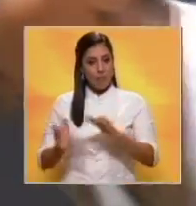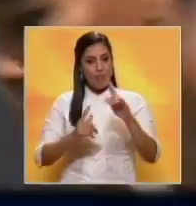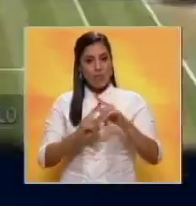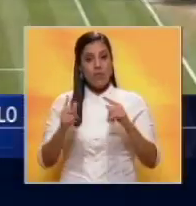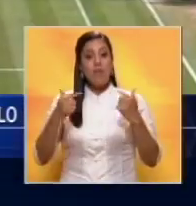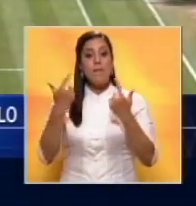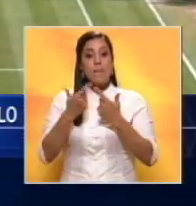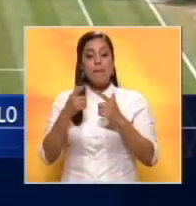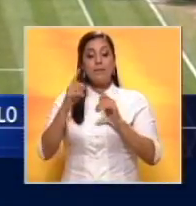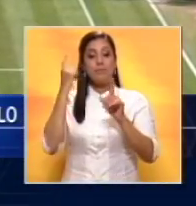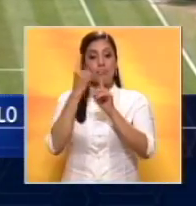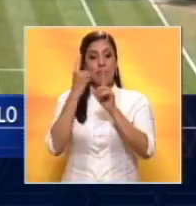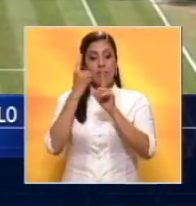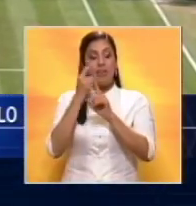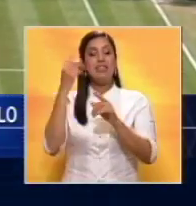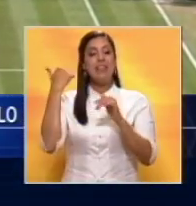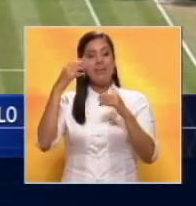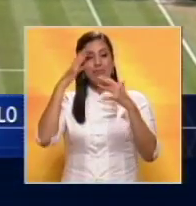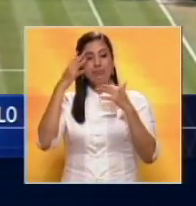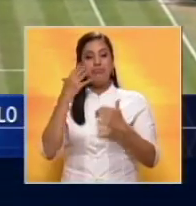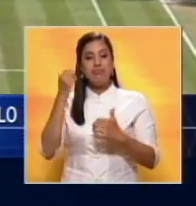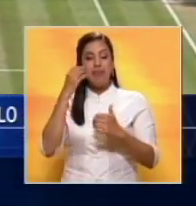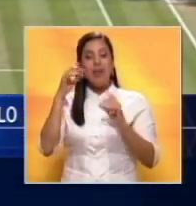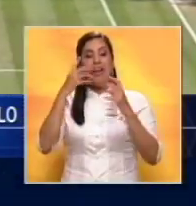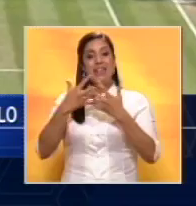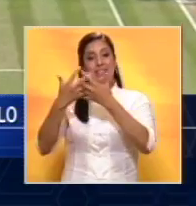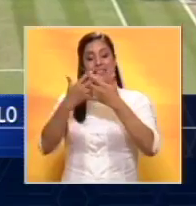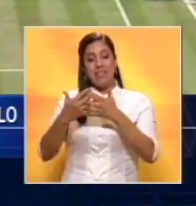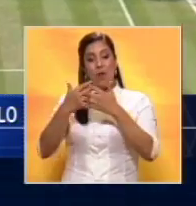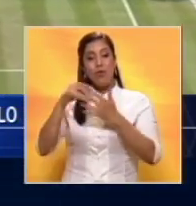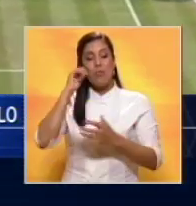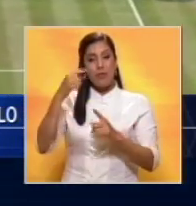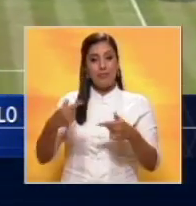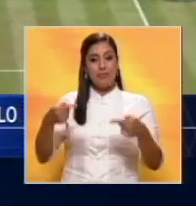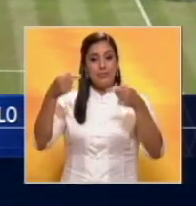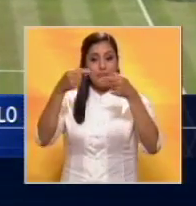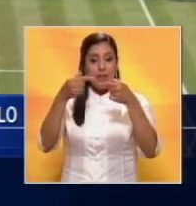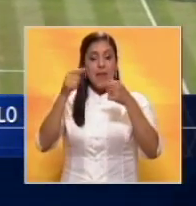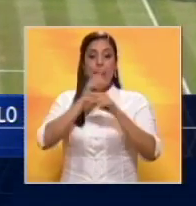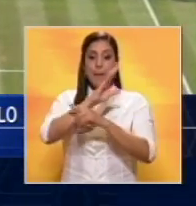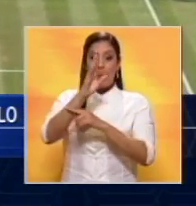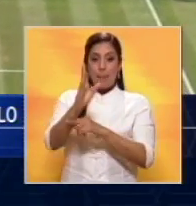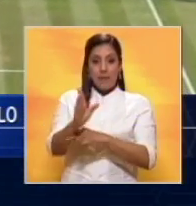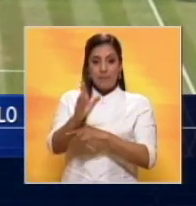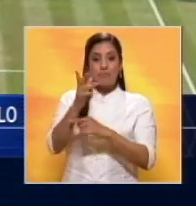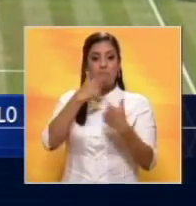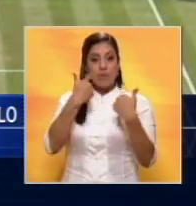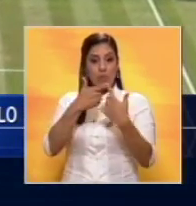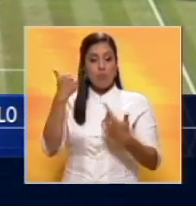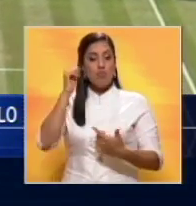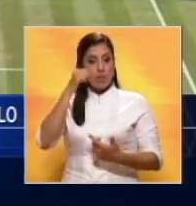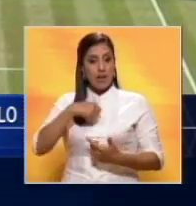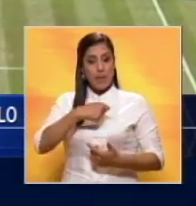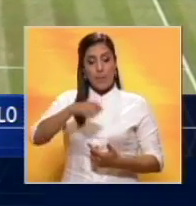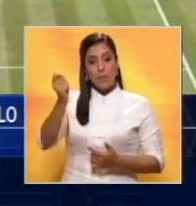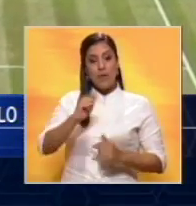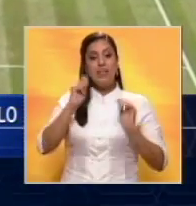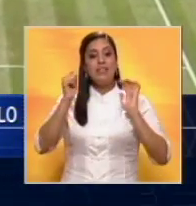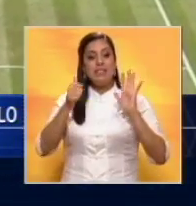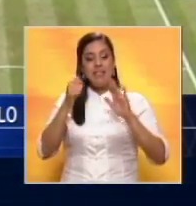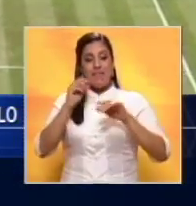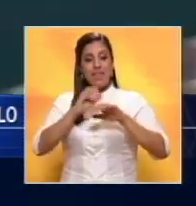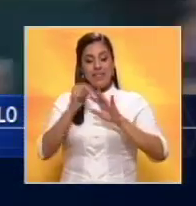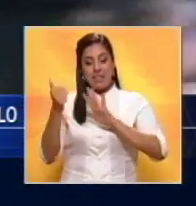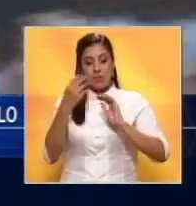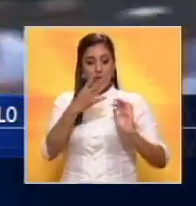Su rival será una pentacampeona del torneo, la estadounidense Venus Williams, quien derrotó a la local Johanna Konta también en sets